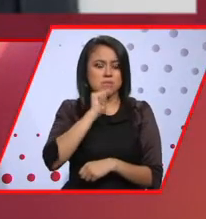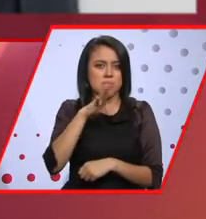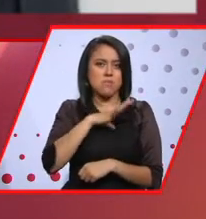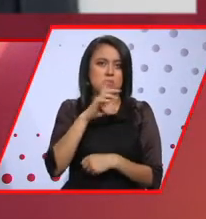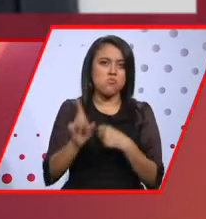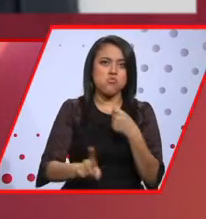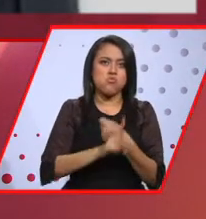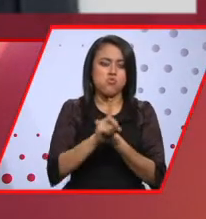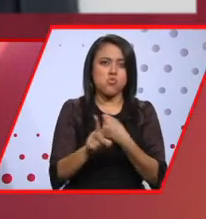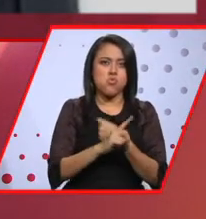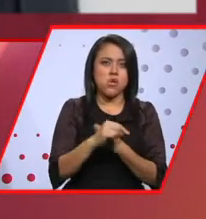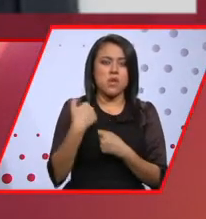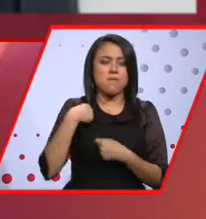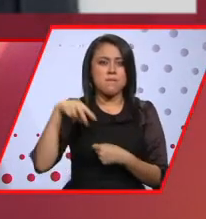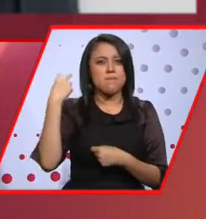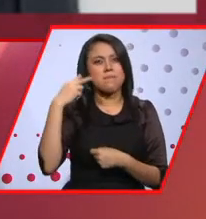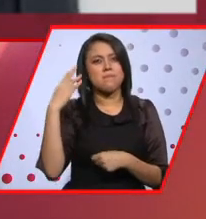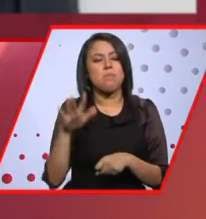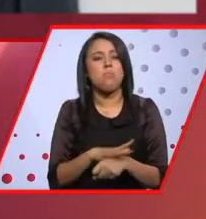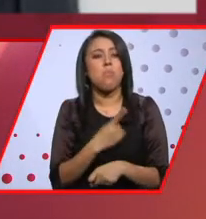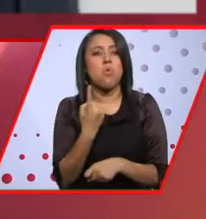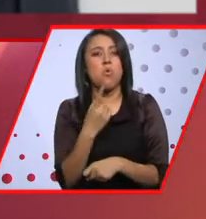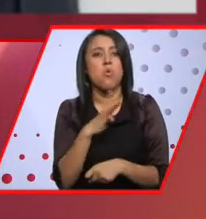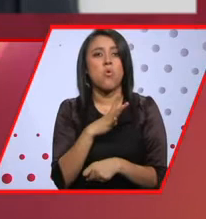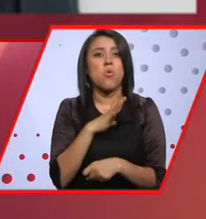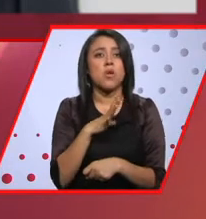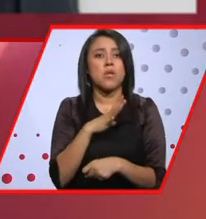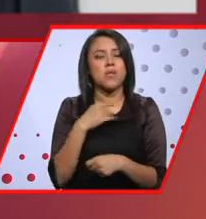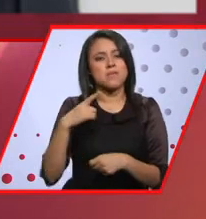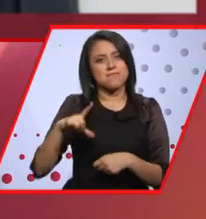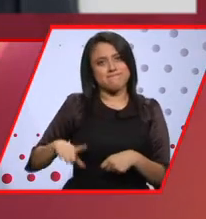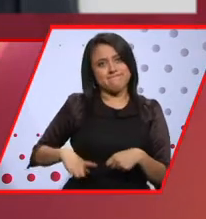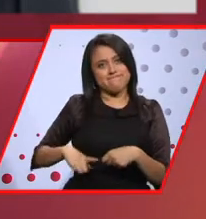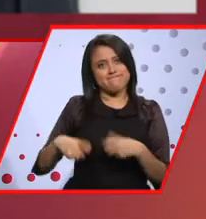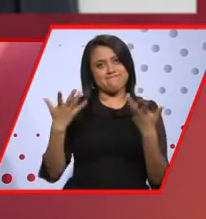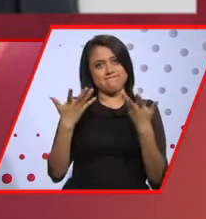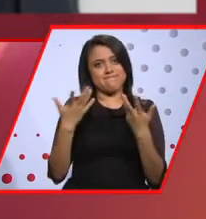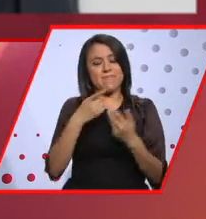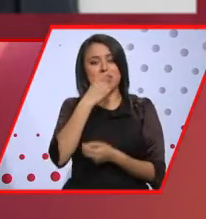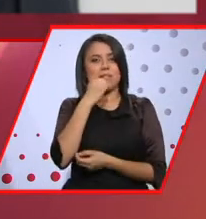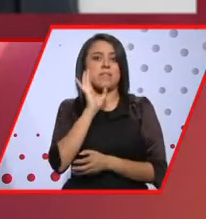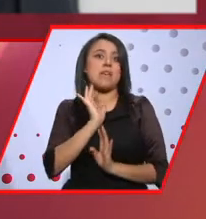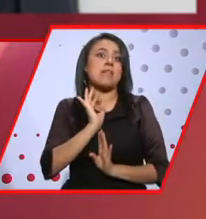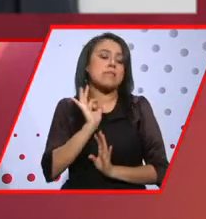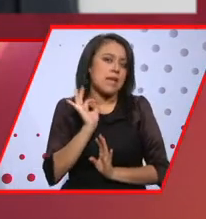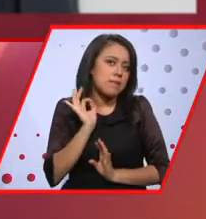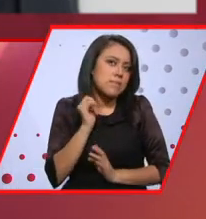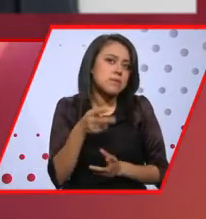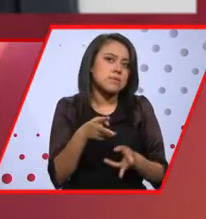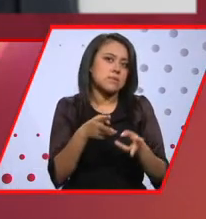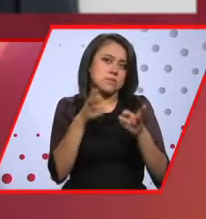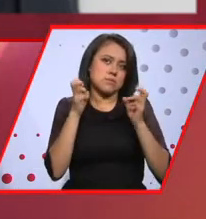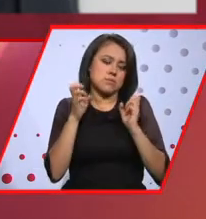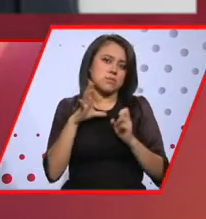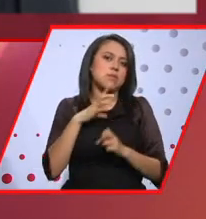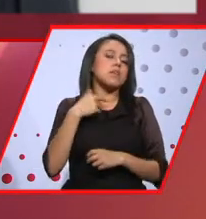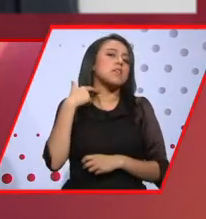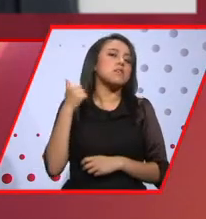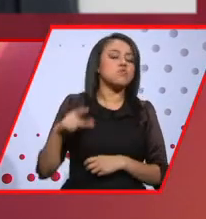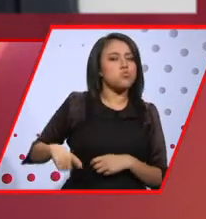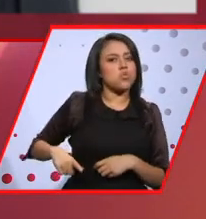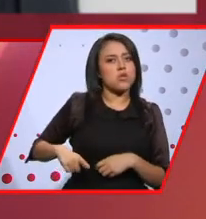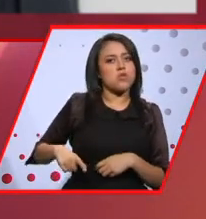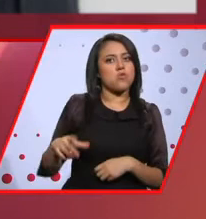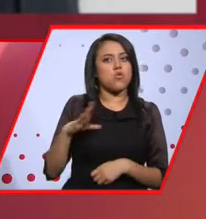tiene el Estado, pues van ligados al desfalco que hizo el gobernador, al presunto, se tiene que decir, presunto desfalco que hizo el exgobernador.